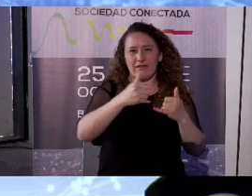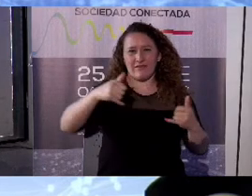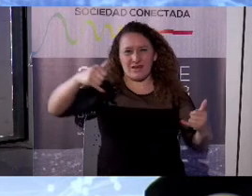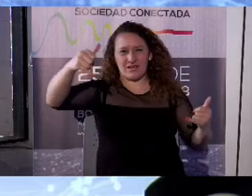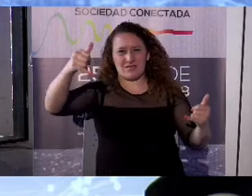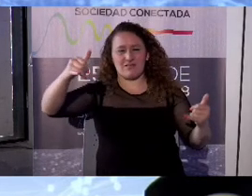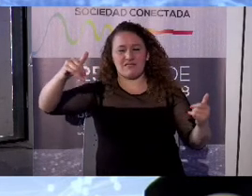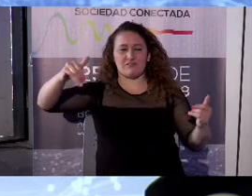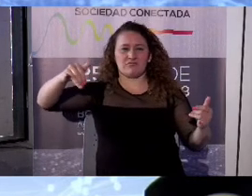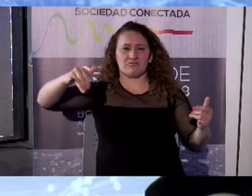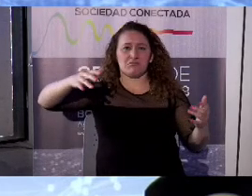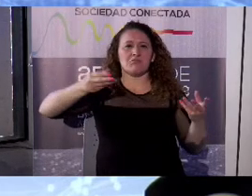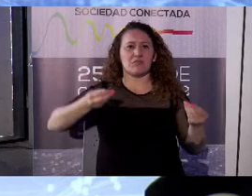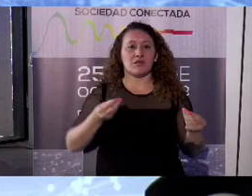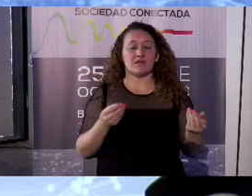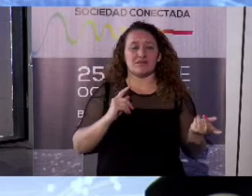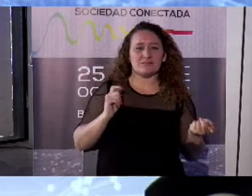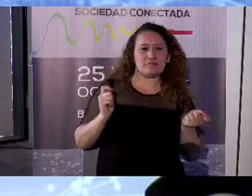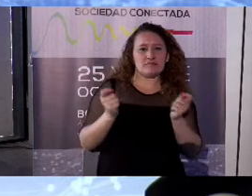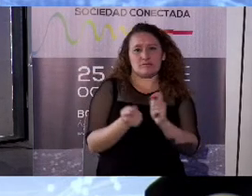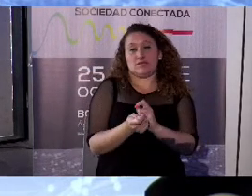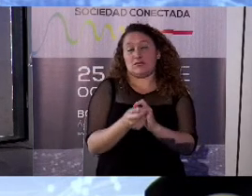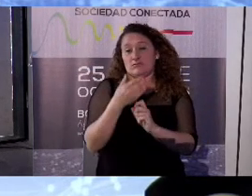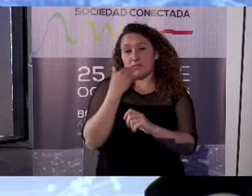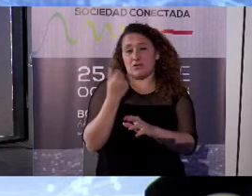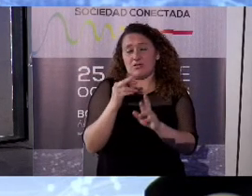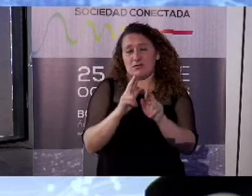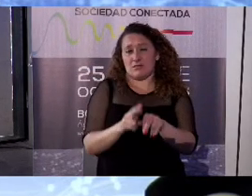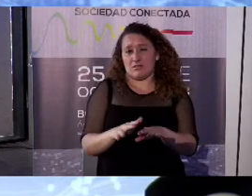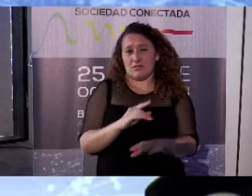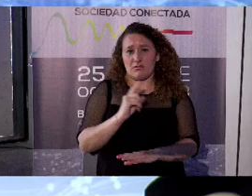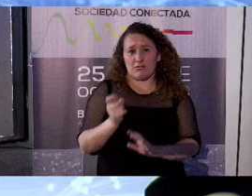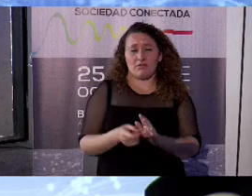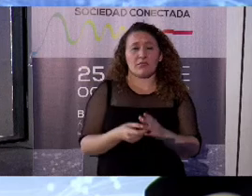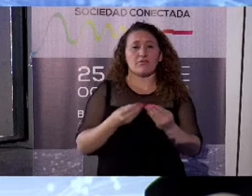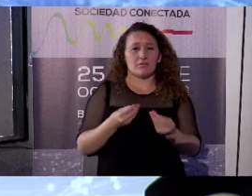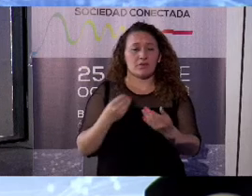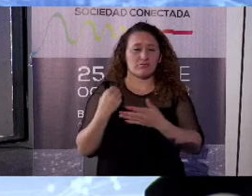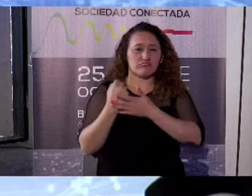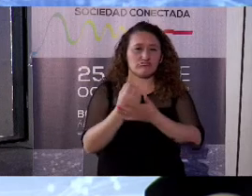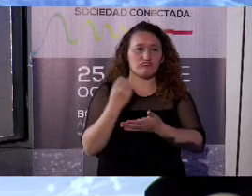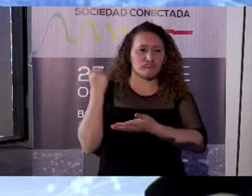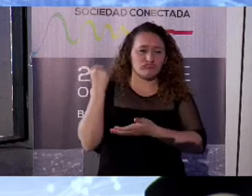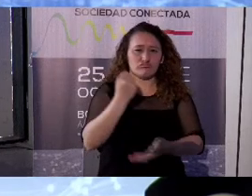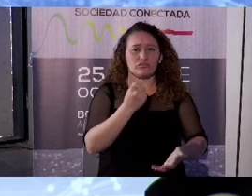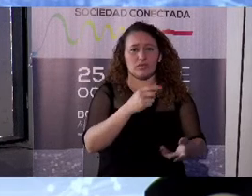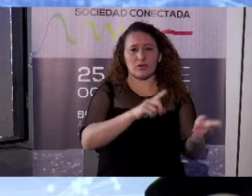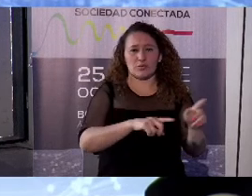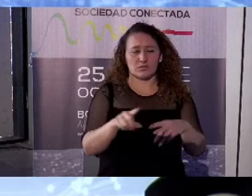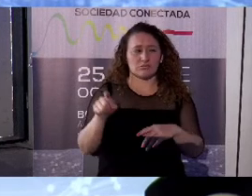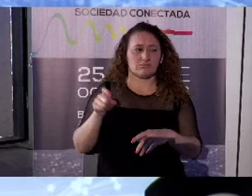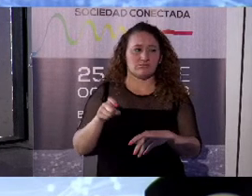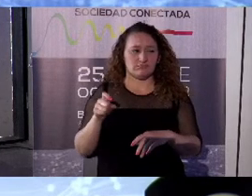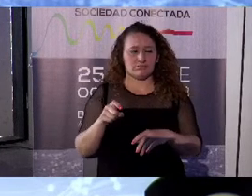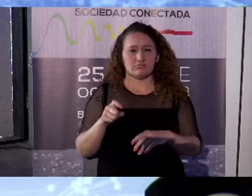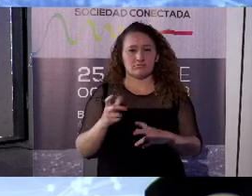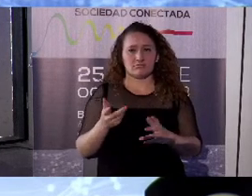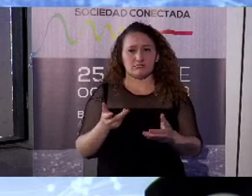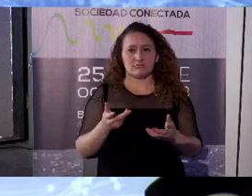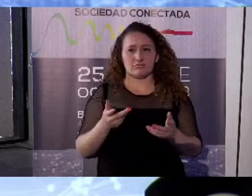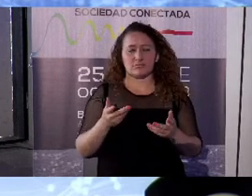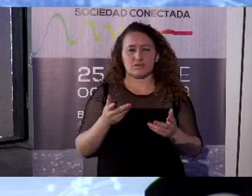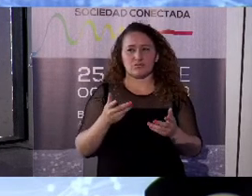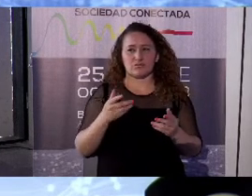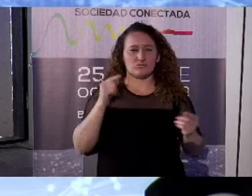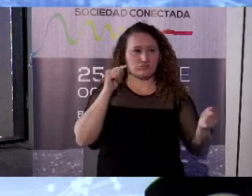tic O sea que pueda que todos den internet inclusive eh ayudando la inversión aquellos que necesitan dar este la bidireccionalidad a